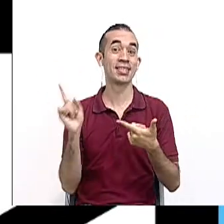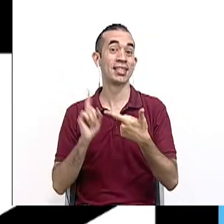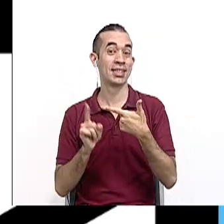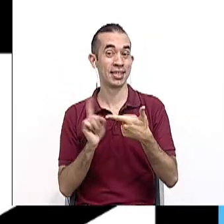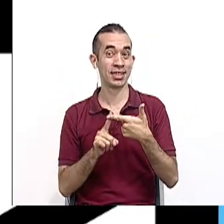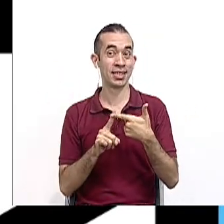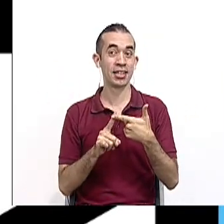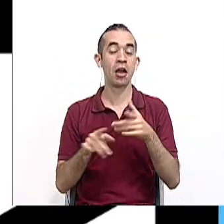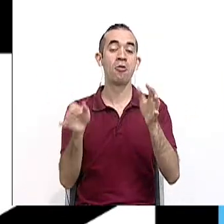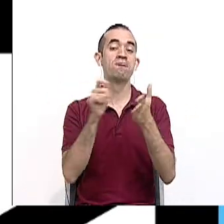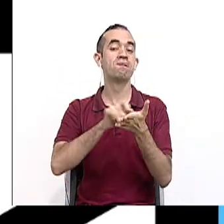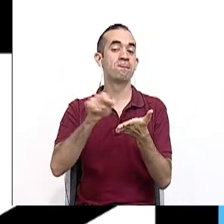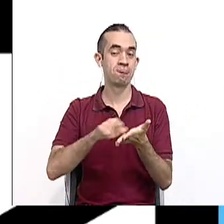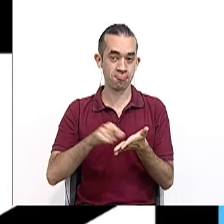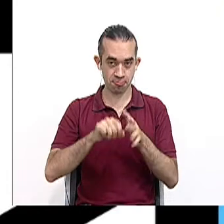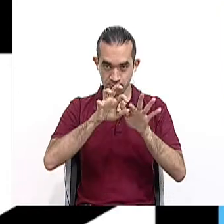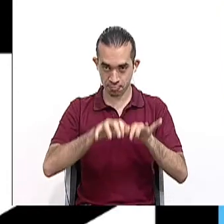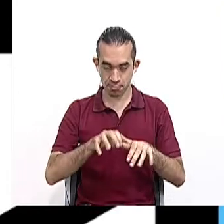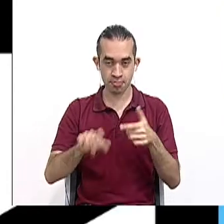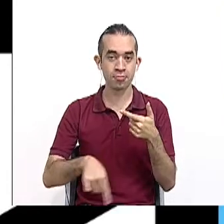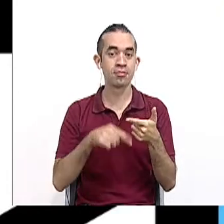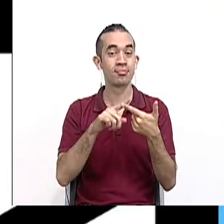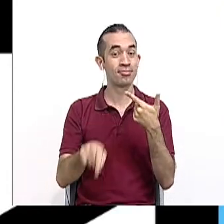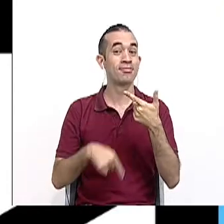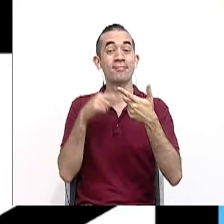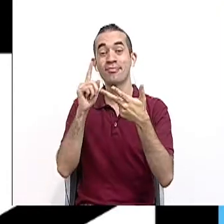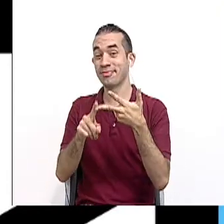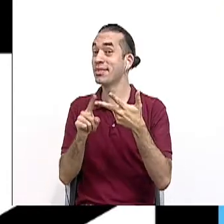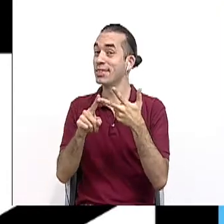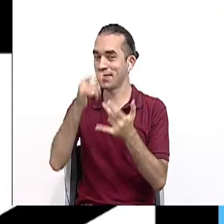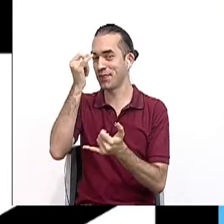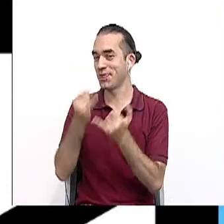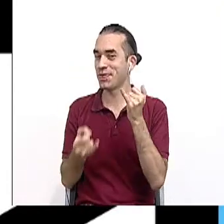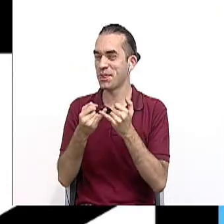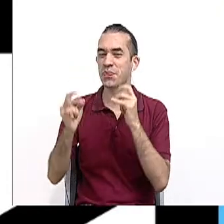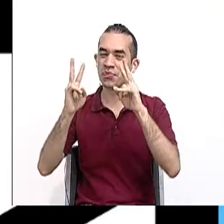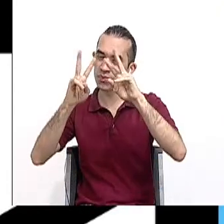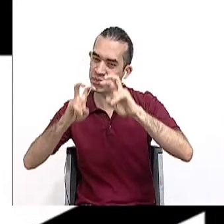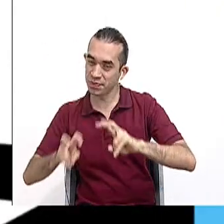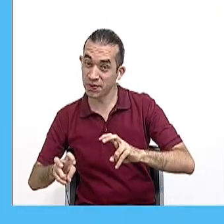Segundo, la textualización. Y finalmente, la revisión.